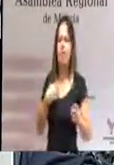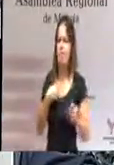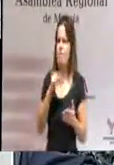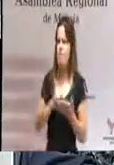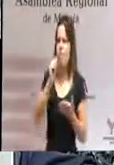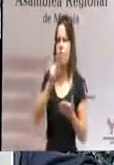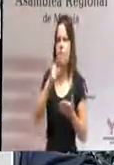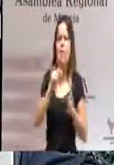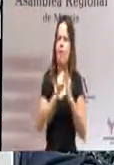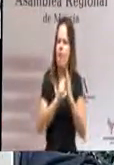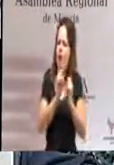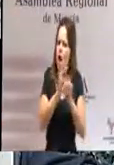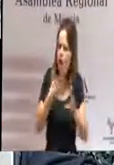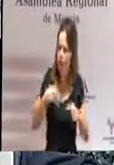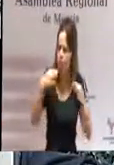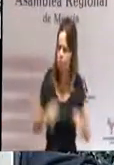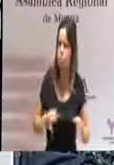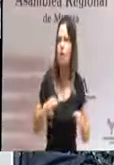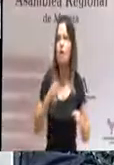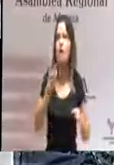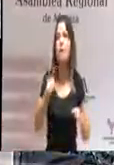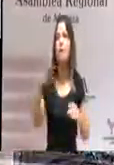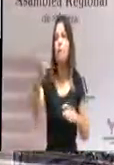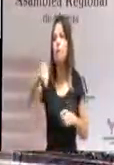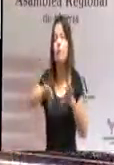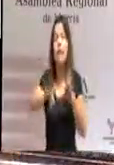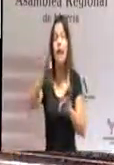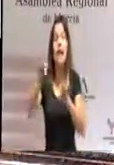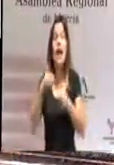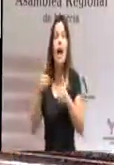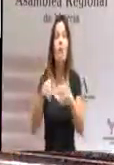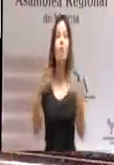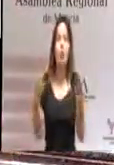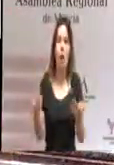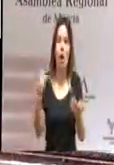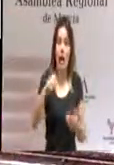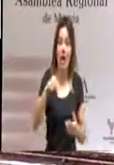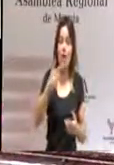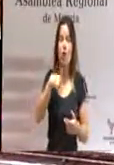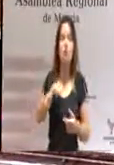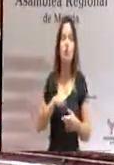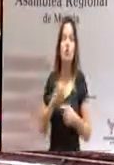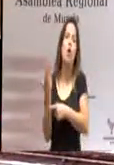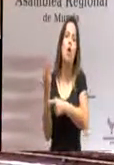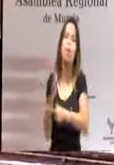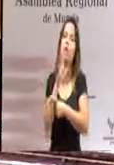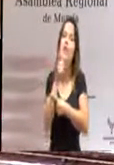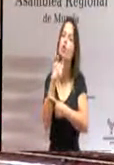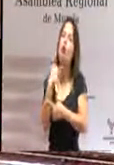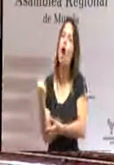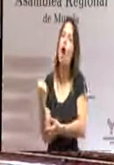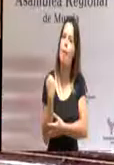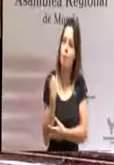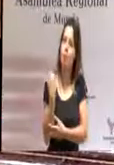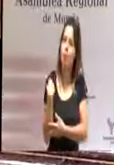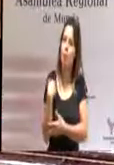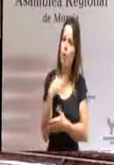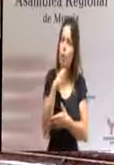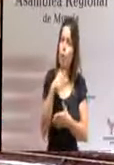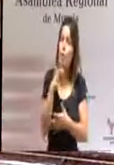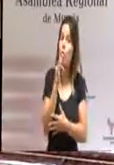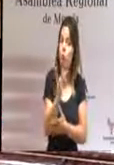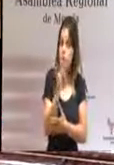y con medidas claras y contundentes. Elijan ustedes el camino. Desde aquí les tendemos la mano para que nos acompañen en la vía